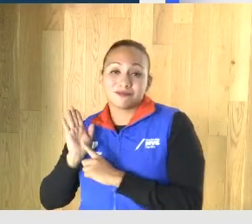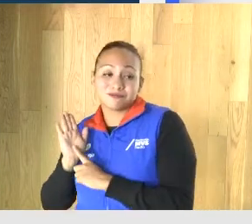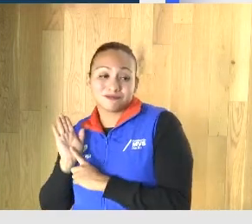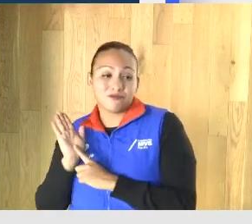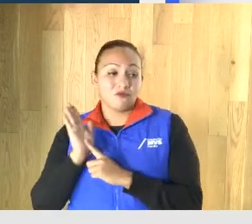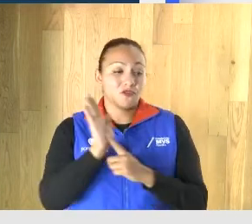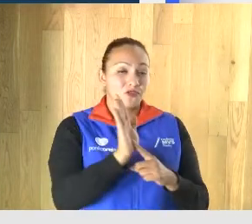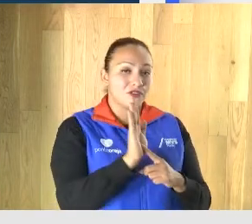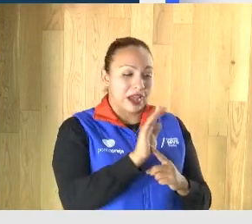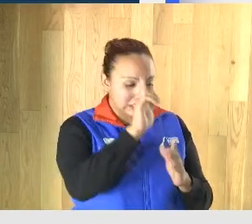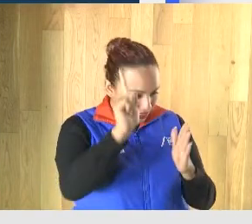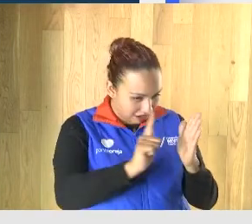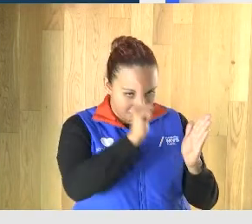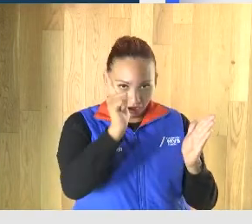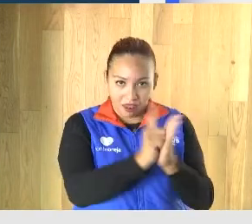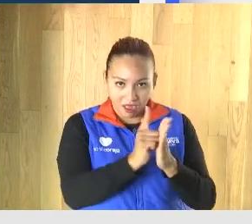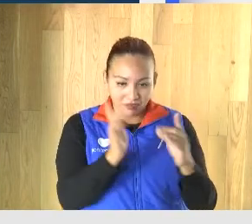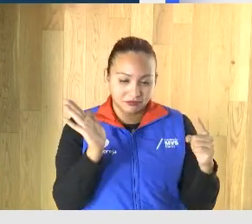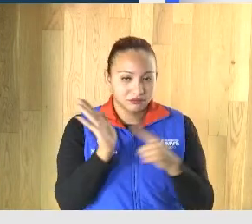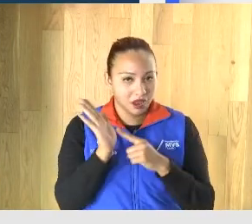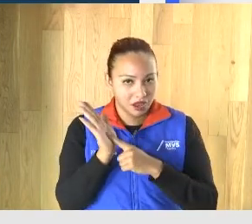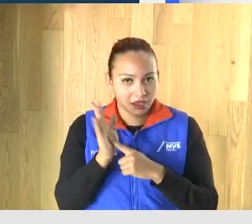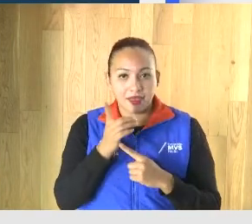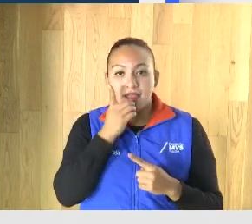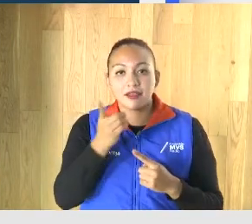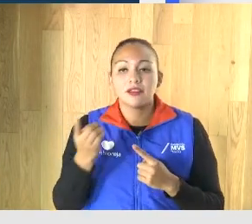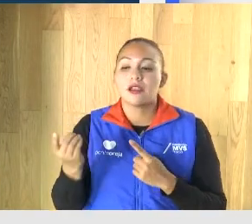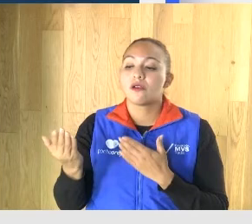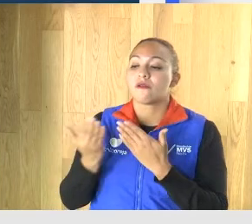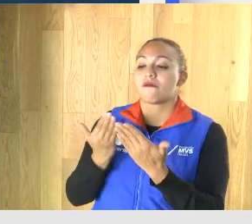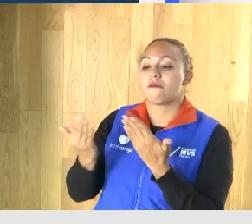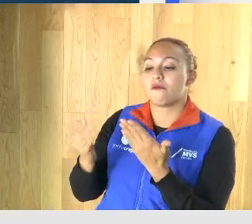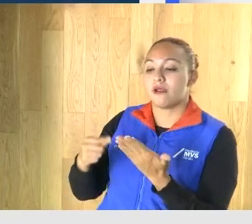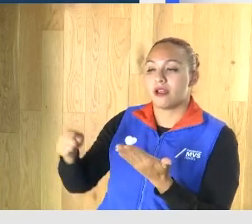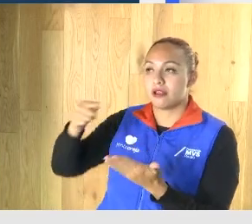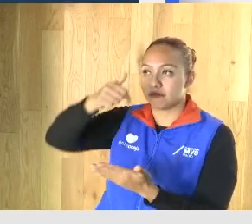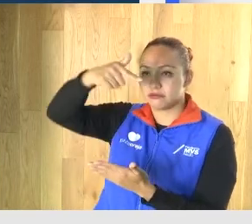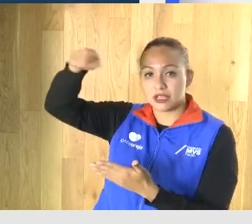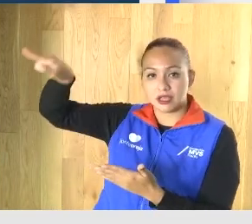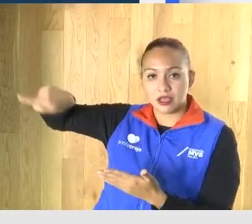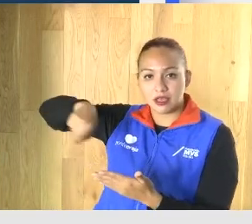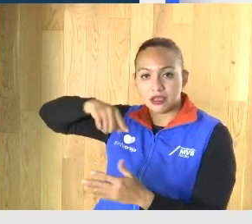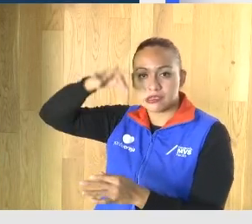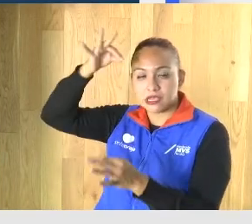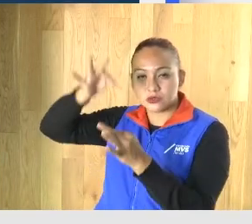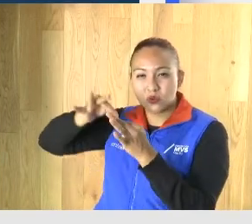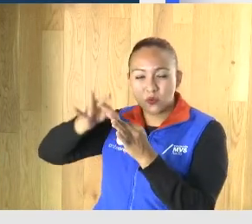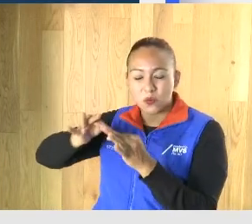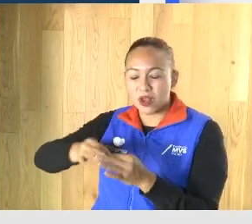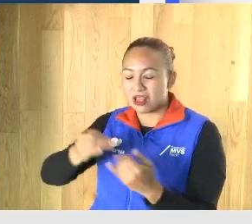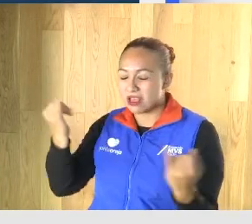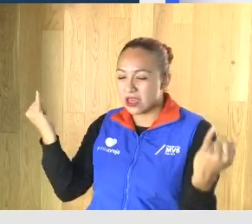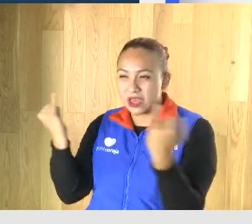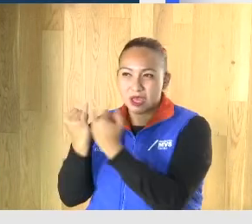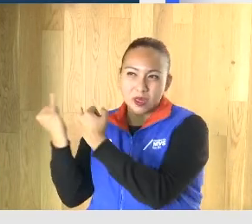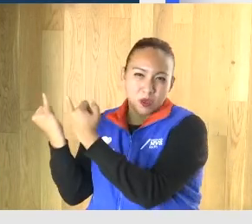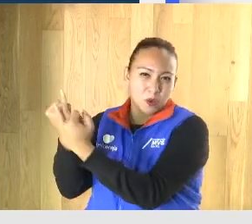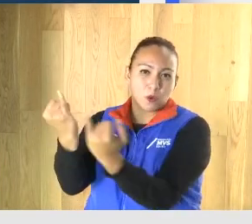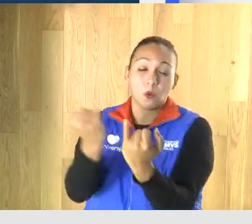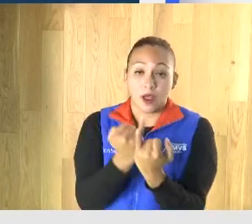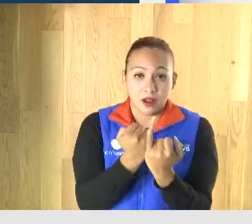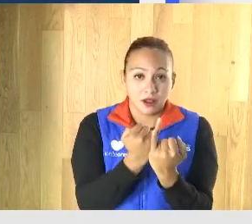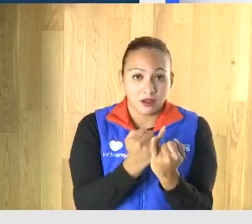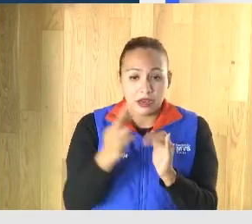bajo un mismo marco para que puedan ser comparables y para que todas, digamos, utilicen los mismos indicadores desde el